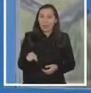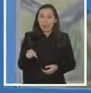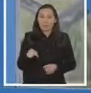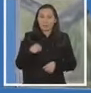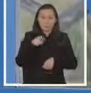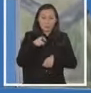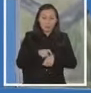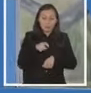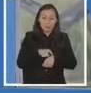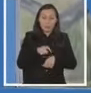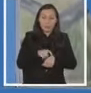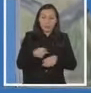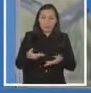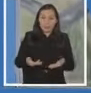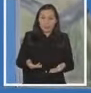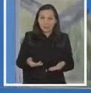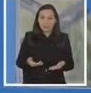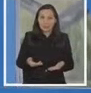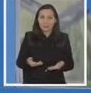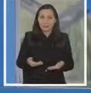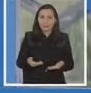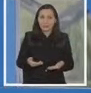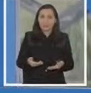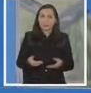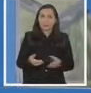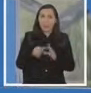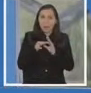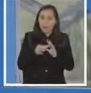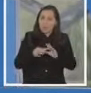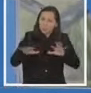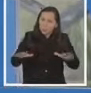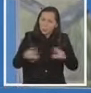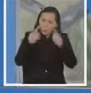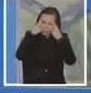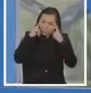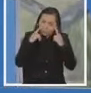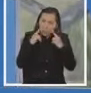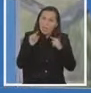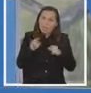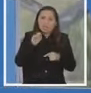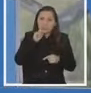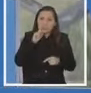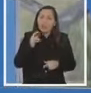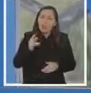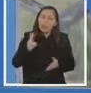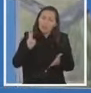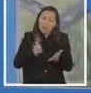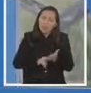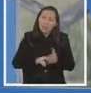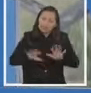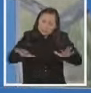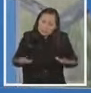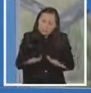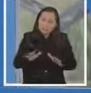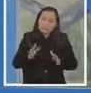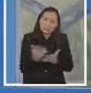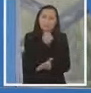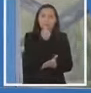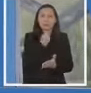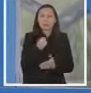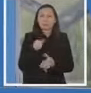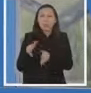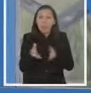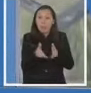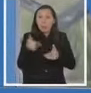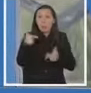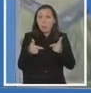este momento es producto de mucho esfuerzo, como son las cosas que valen la pena. Los caminos de la política,